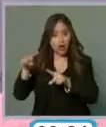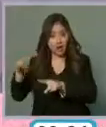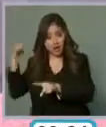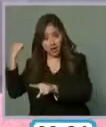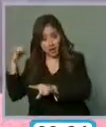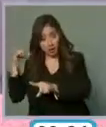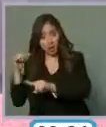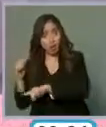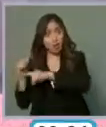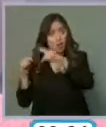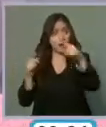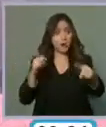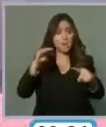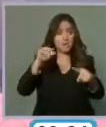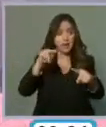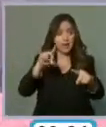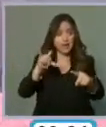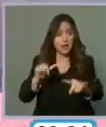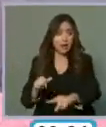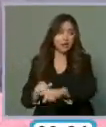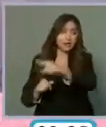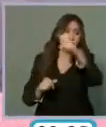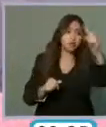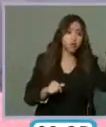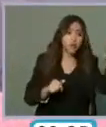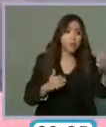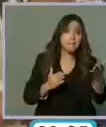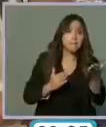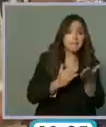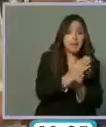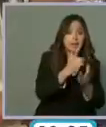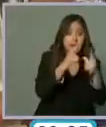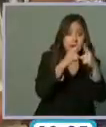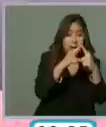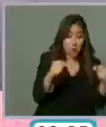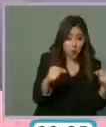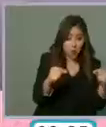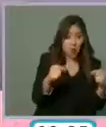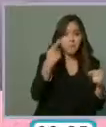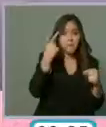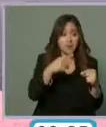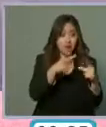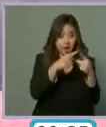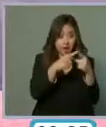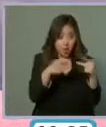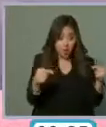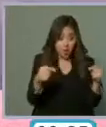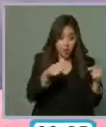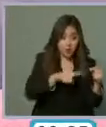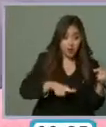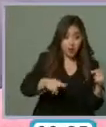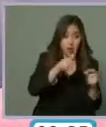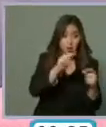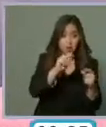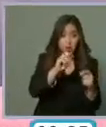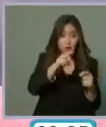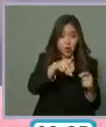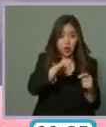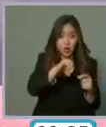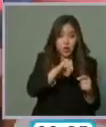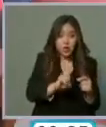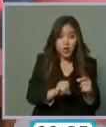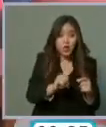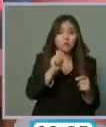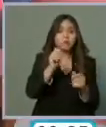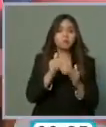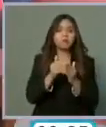de regreso, y pasa por Japón. Y resulta que frente a las costas de Japón, muy cerca de Tokio, prácticamente se hundió